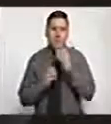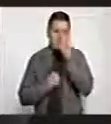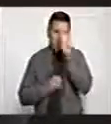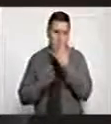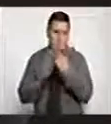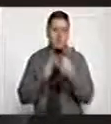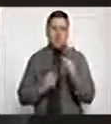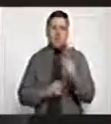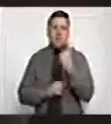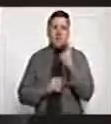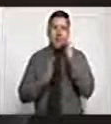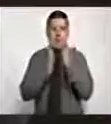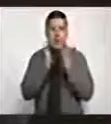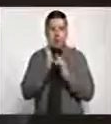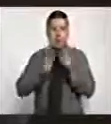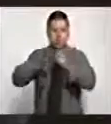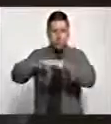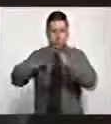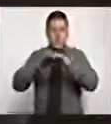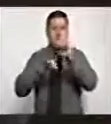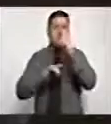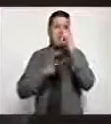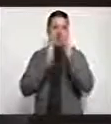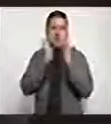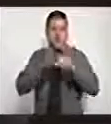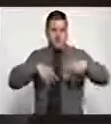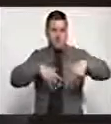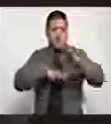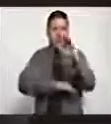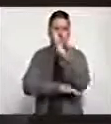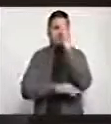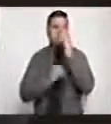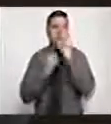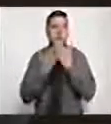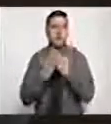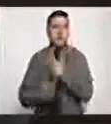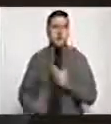salir el 1 de abril a las calles de Colombia. Muchas gracias, señor presidente.